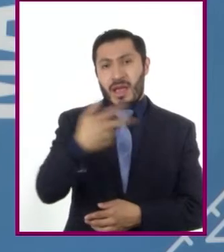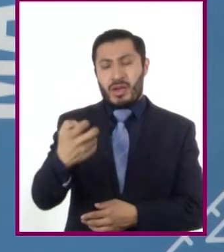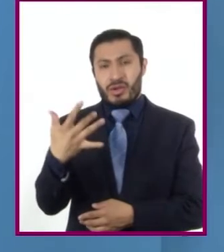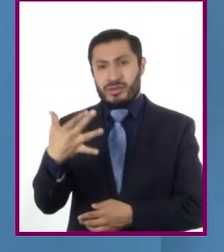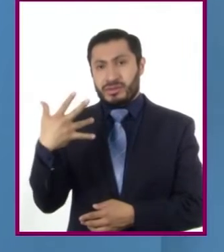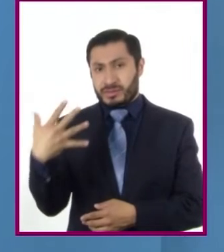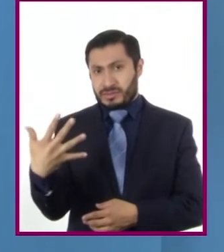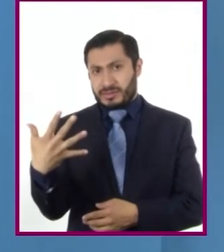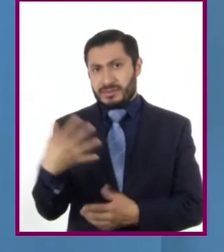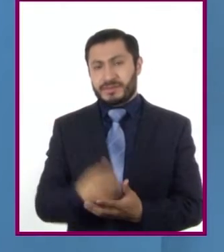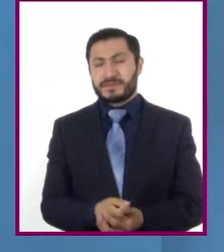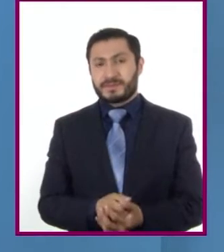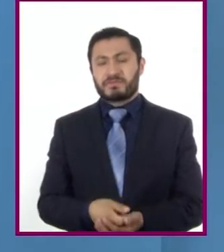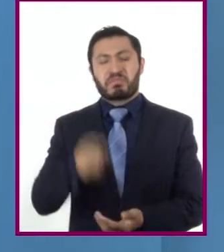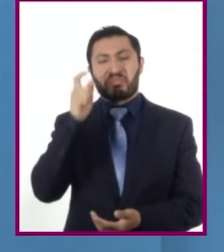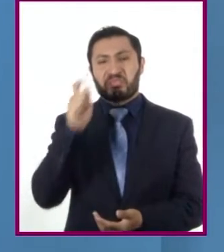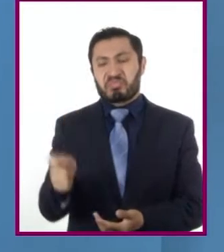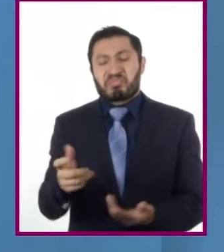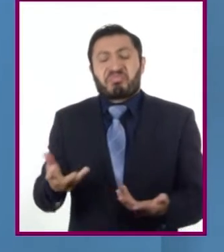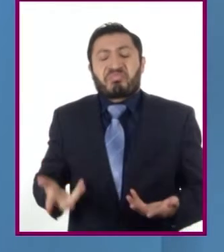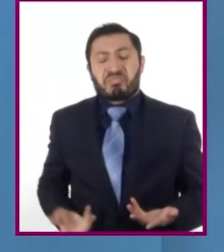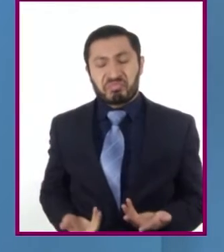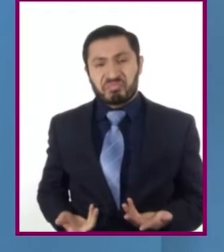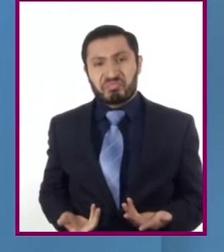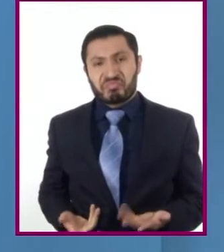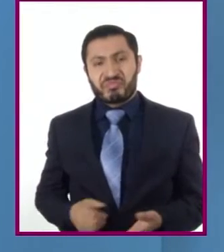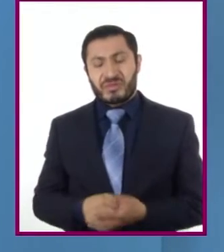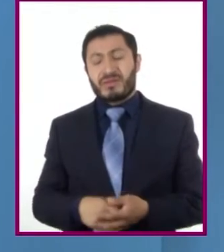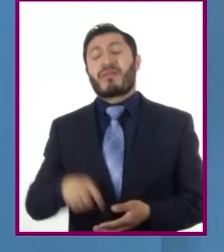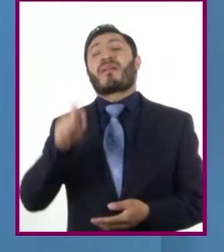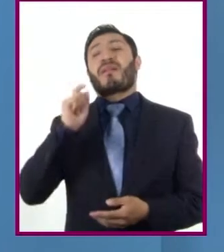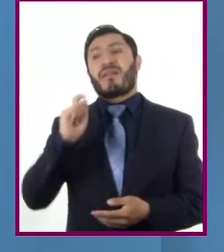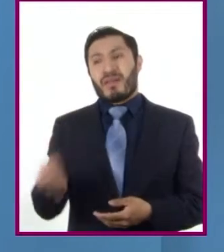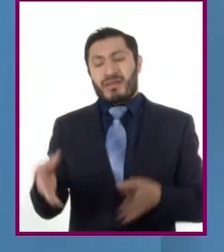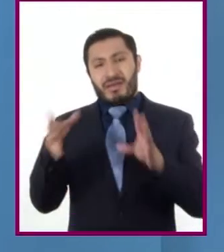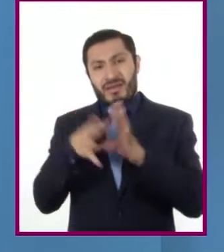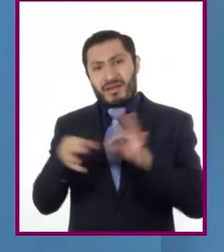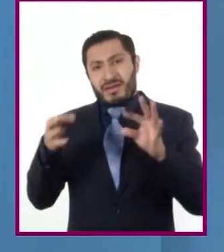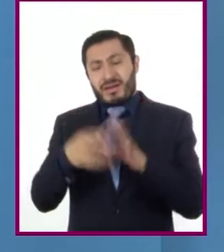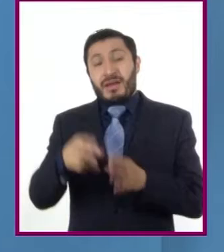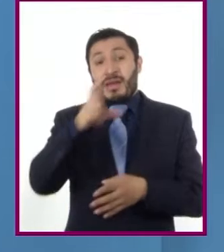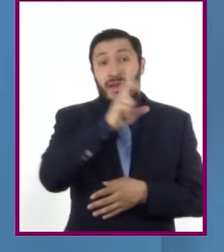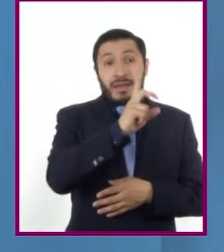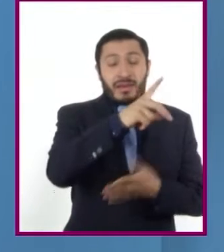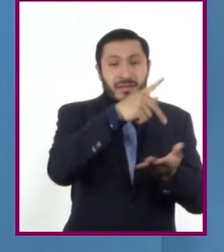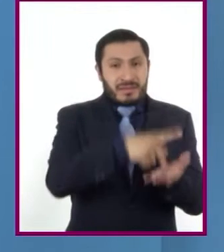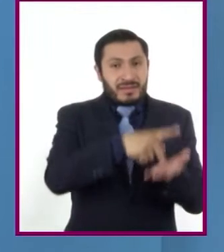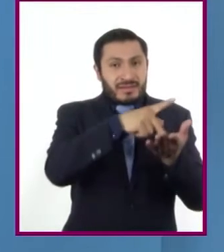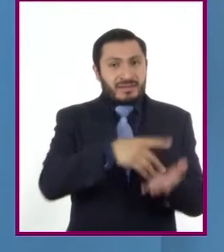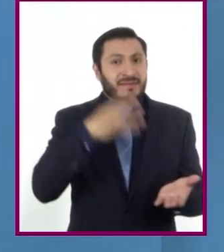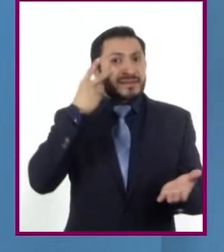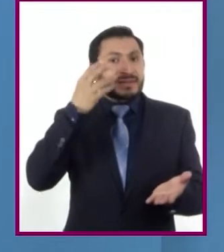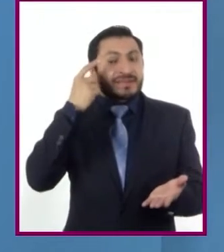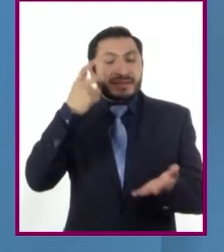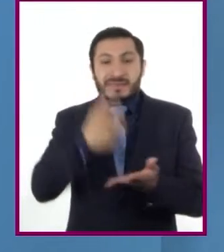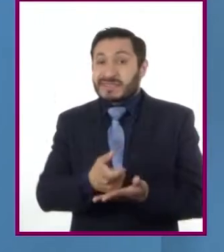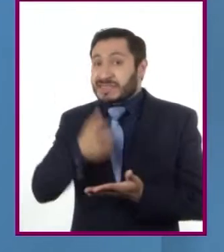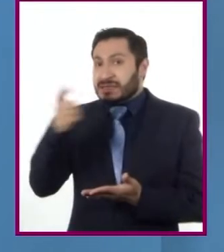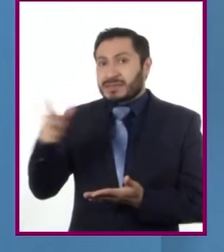855. ¿Qué significa este valor? Significa que por 30 kilogramos de limones se